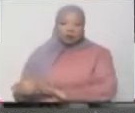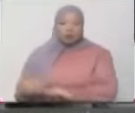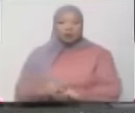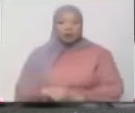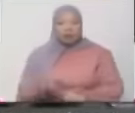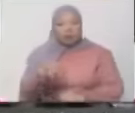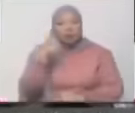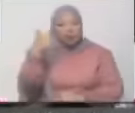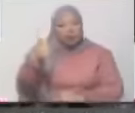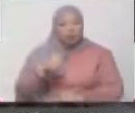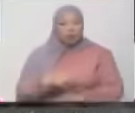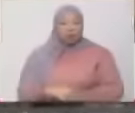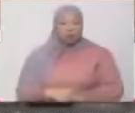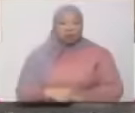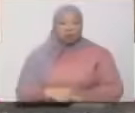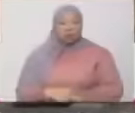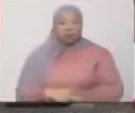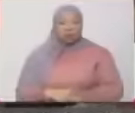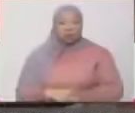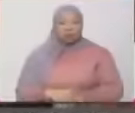tal?